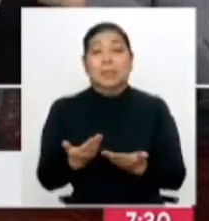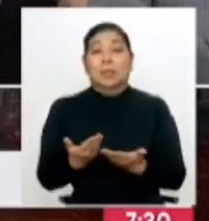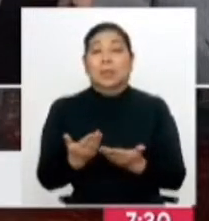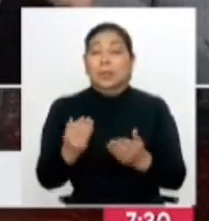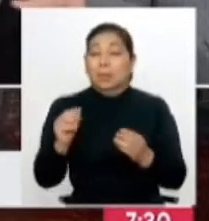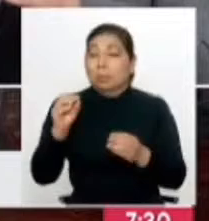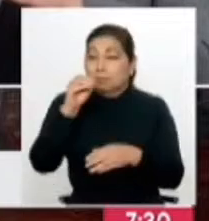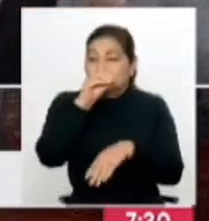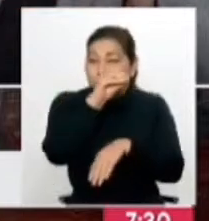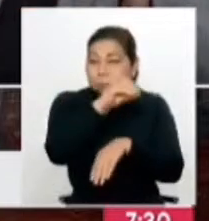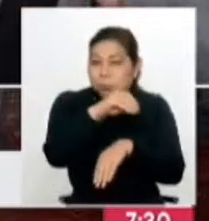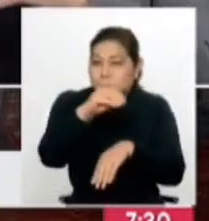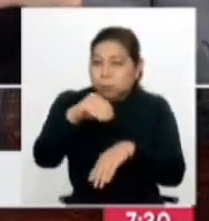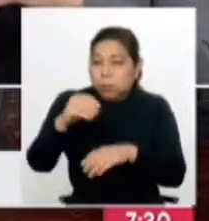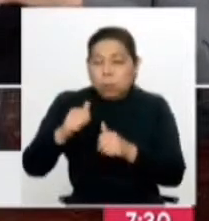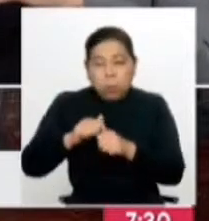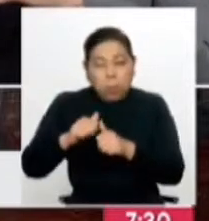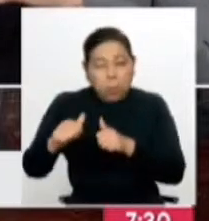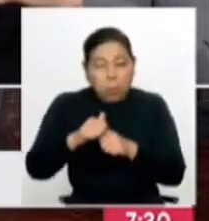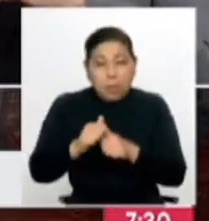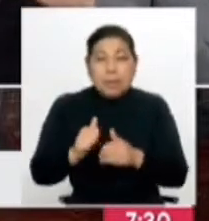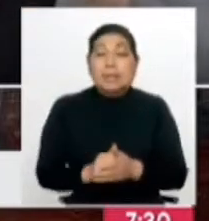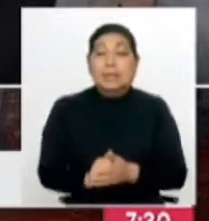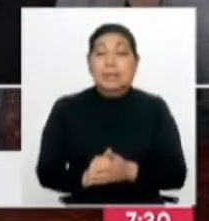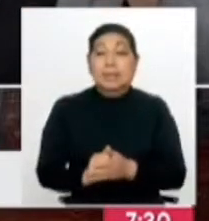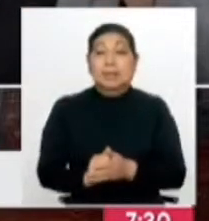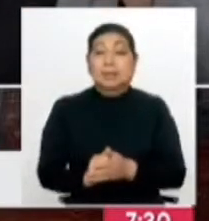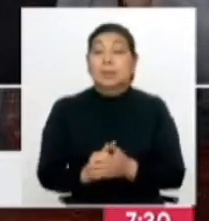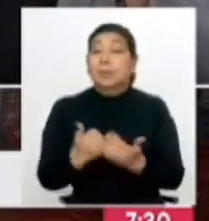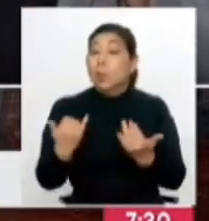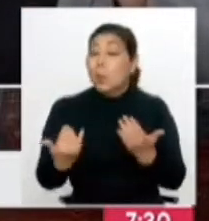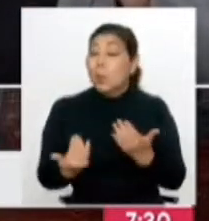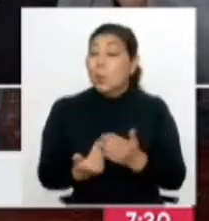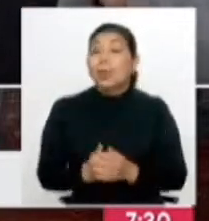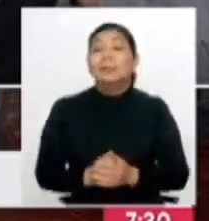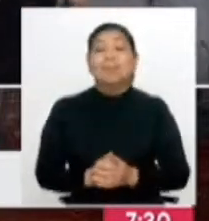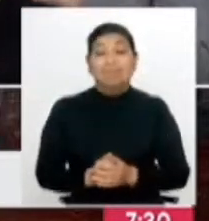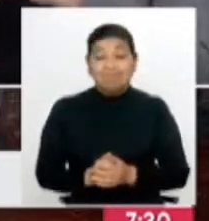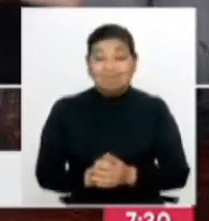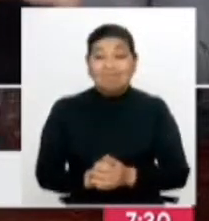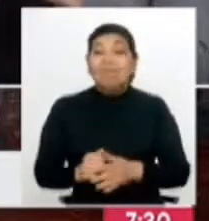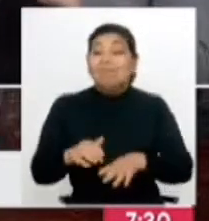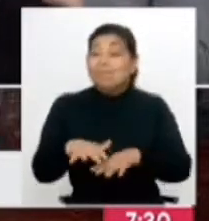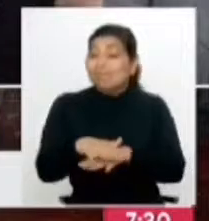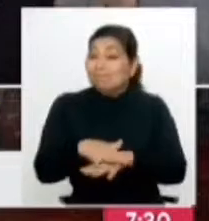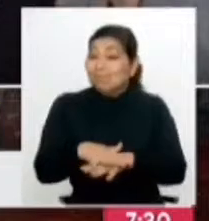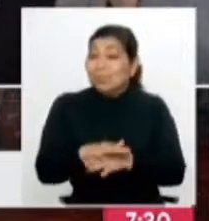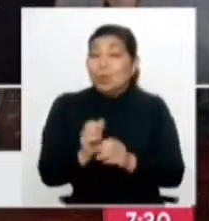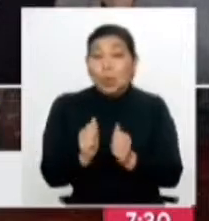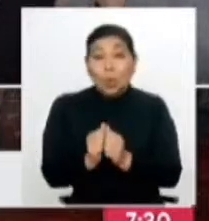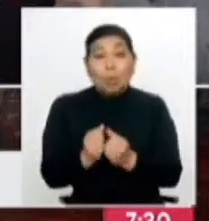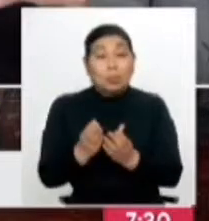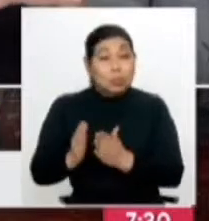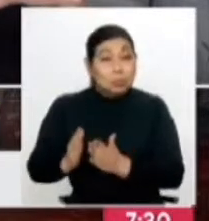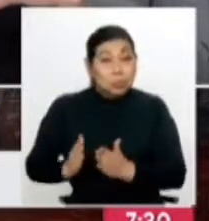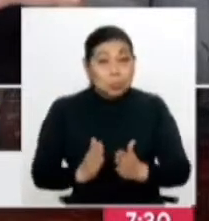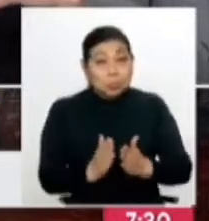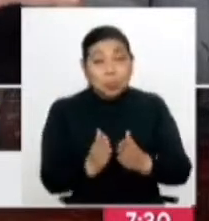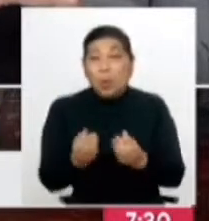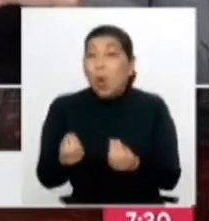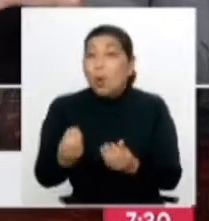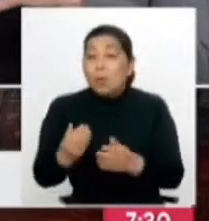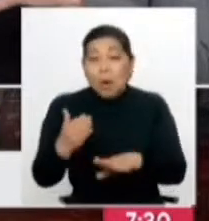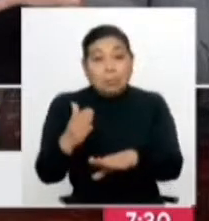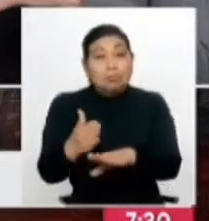los puntos más distantes del país. Y a la vanguardia, además. Y a la vanguardia, yendo con muchos canales, porque